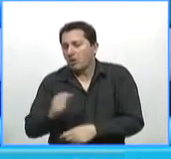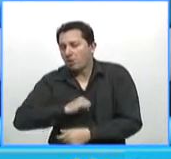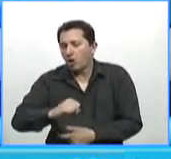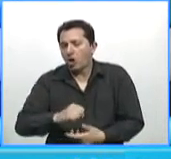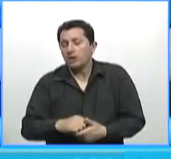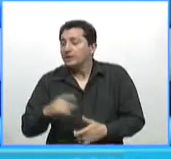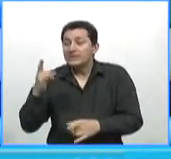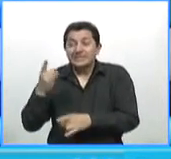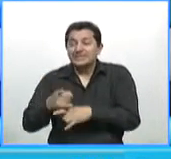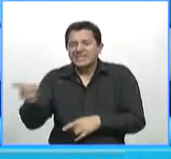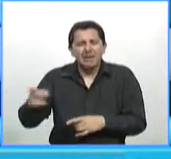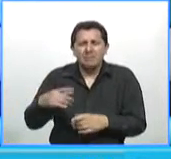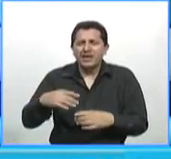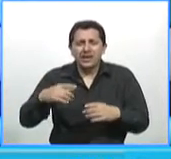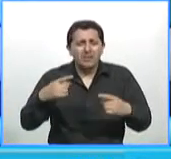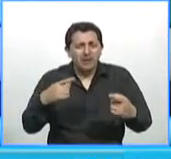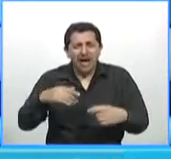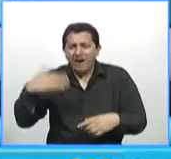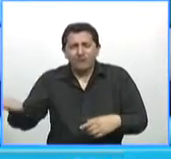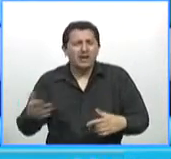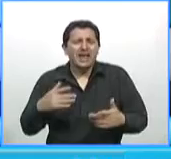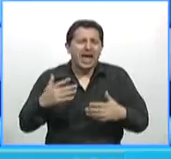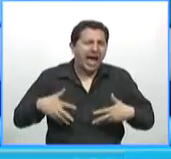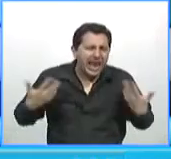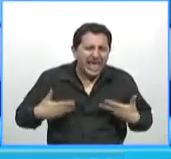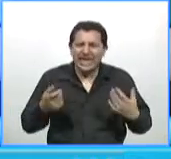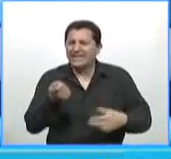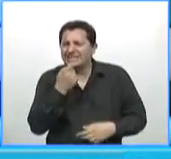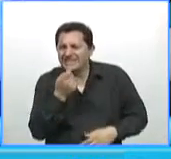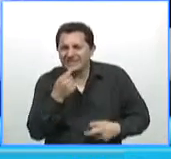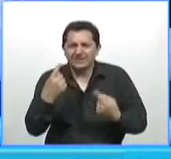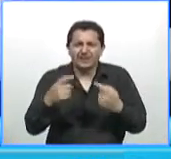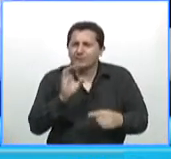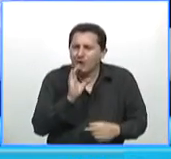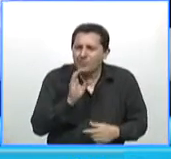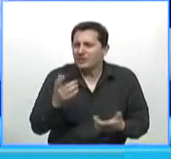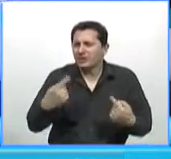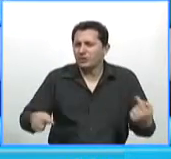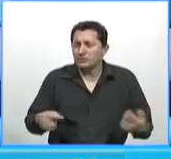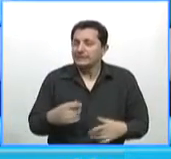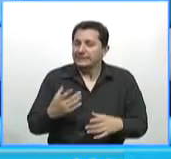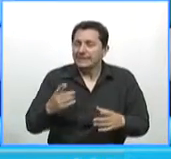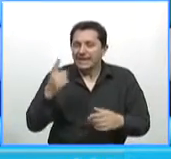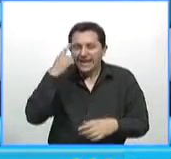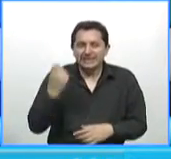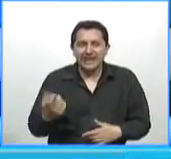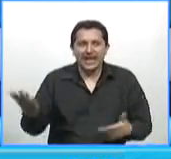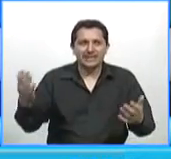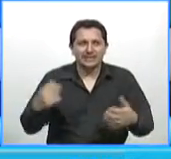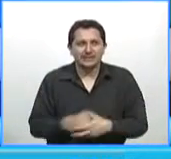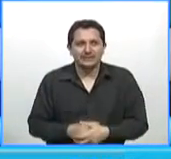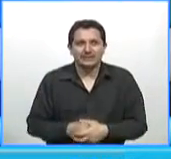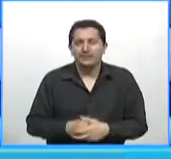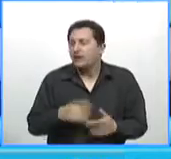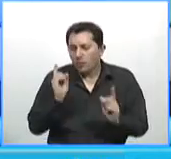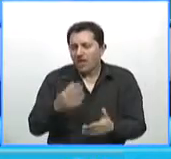que afuera siempre estaba alegre, siempre hacía chistes. Así que la verdad que dentro y fuera de la cancha se le extrañó muchísimo. Pero bueno... La realidad